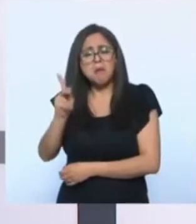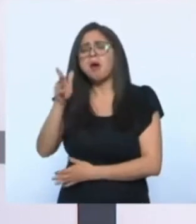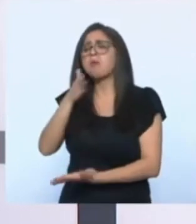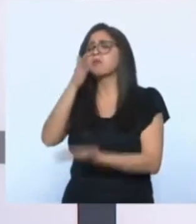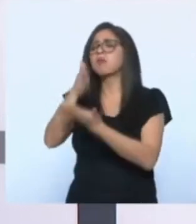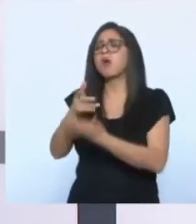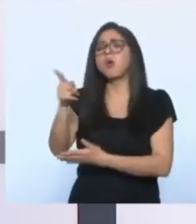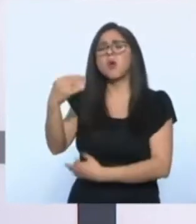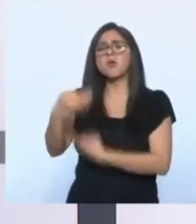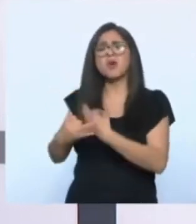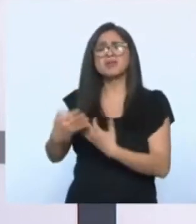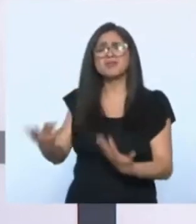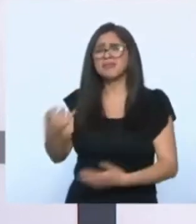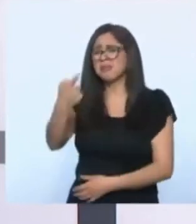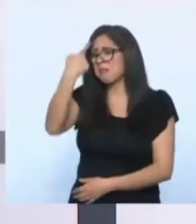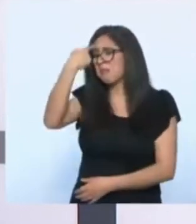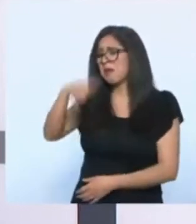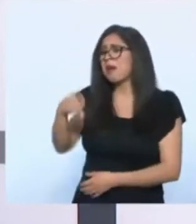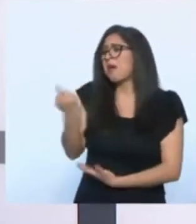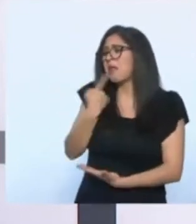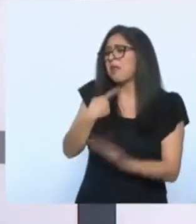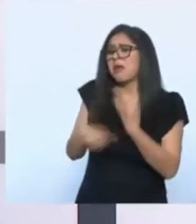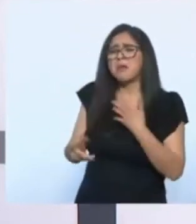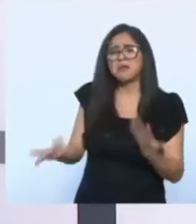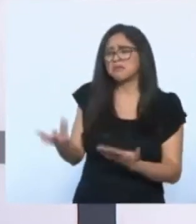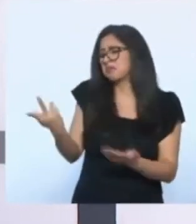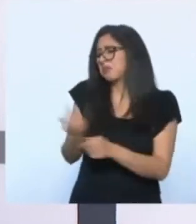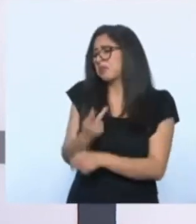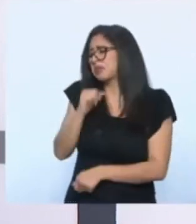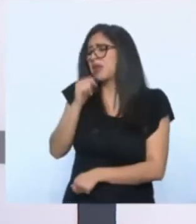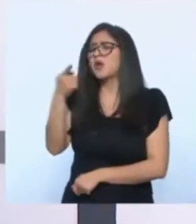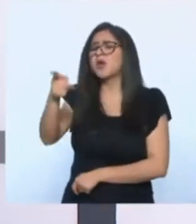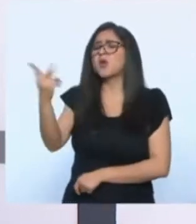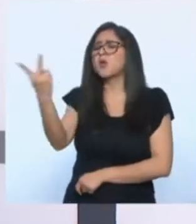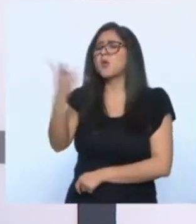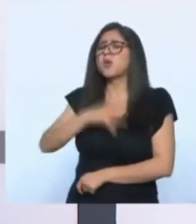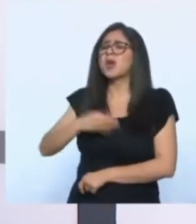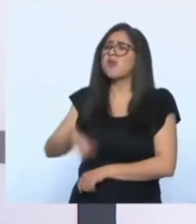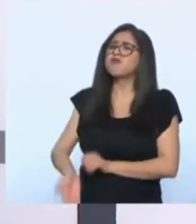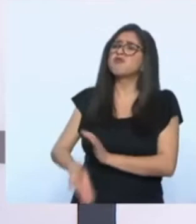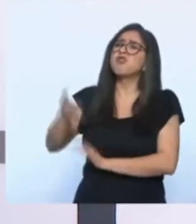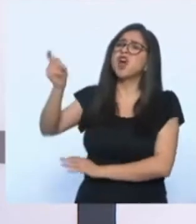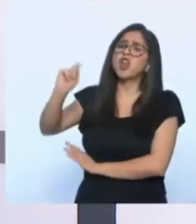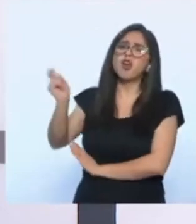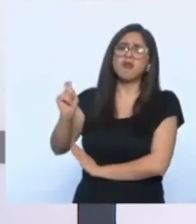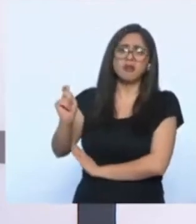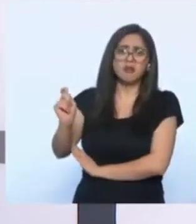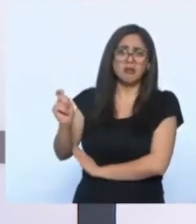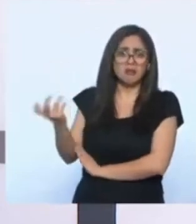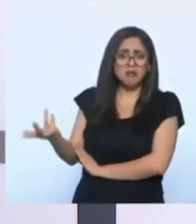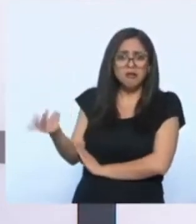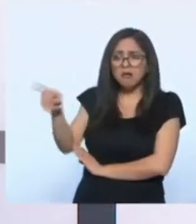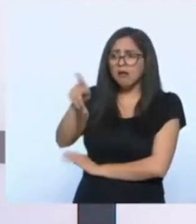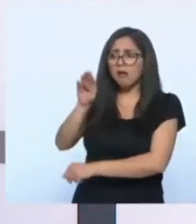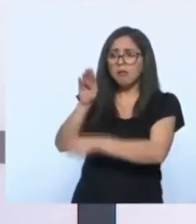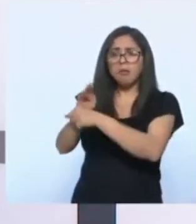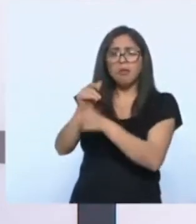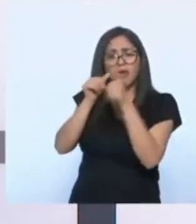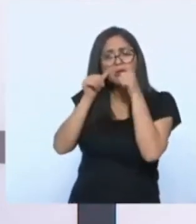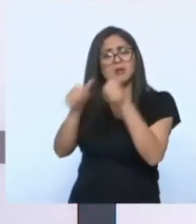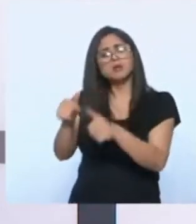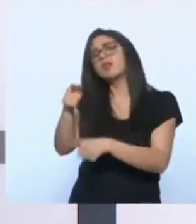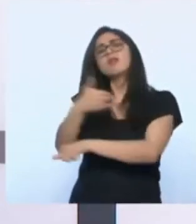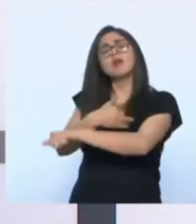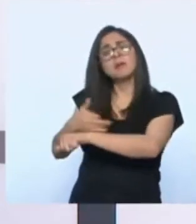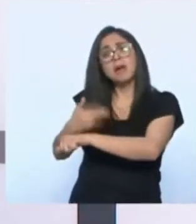jueces les dicen, no, ¿para qué denuncia? Se fue con el novio. Entonces, esas horas que tardan en hacerle caso a los familiares son